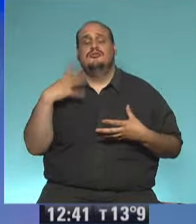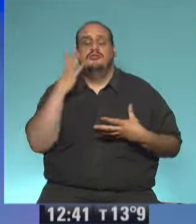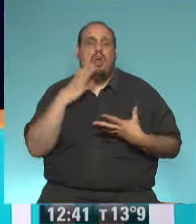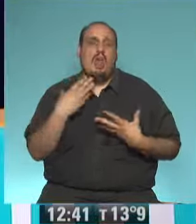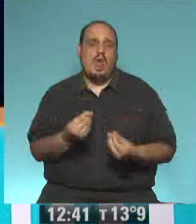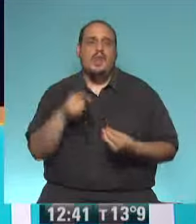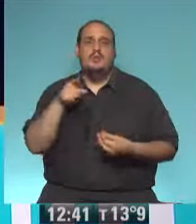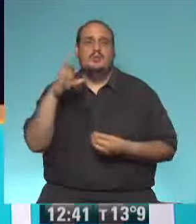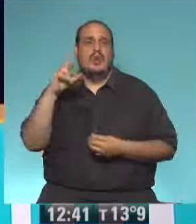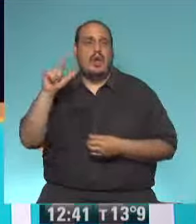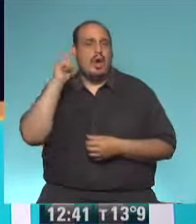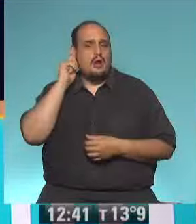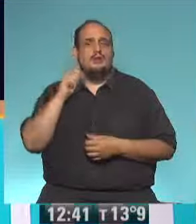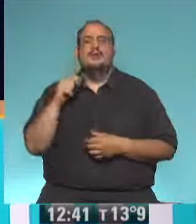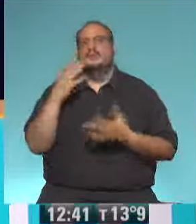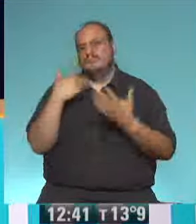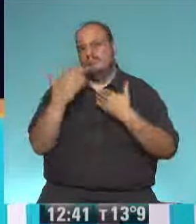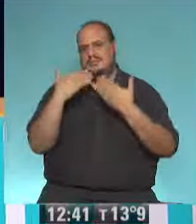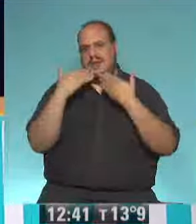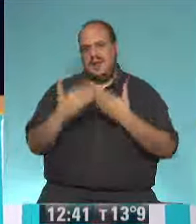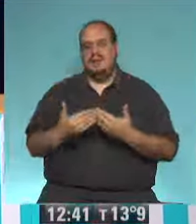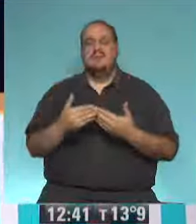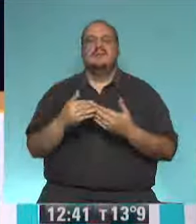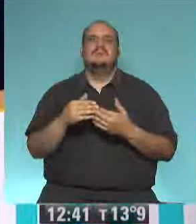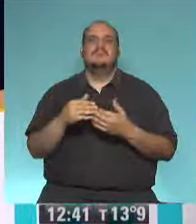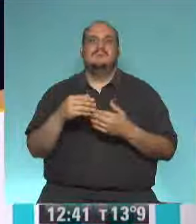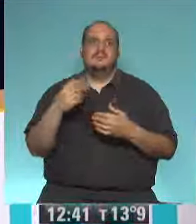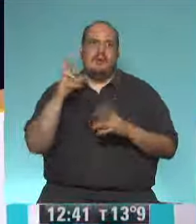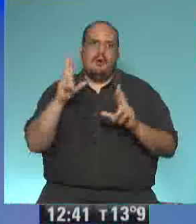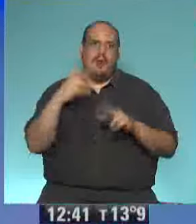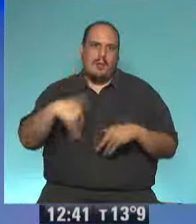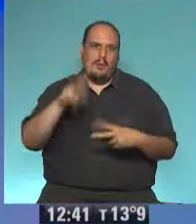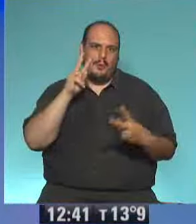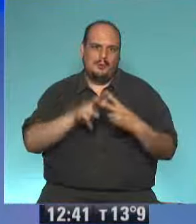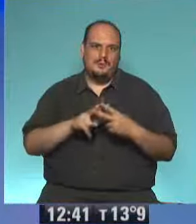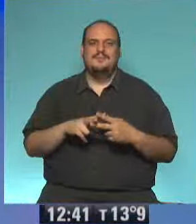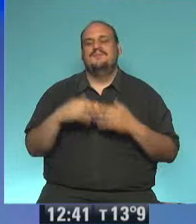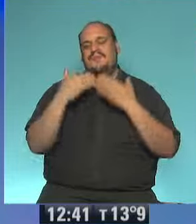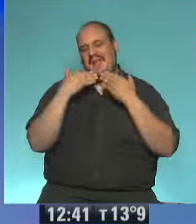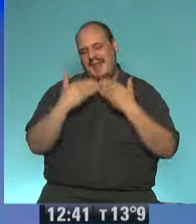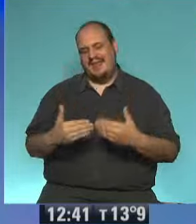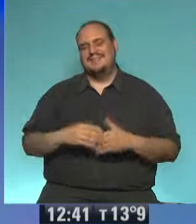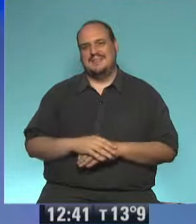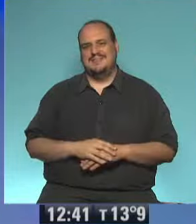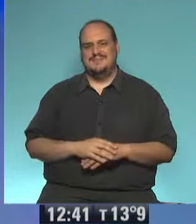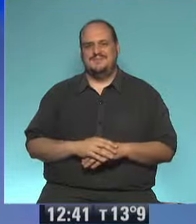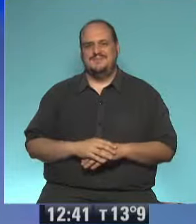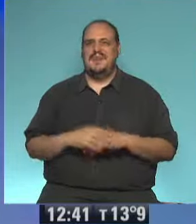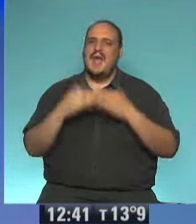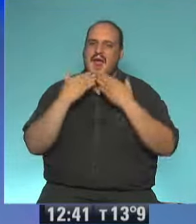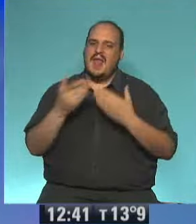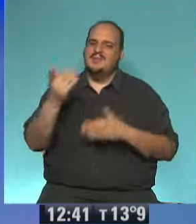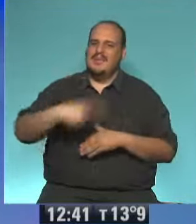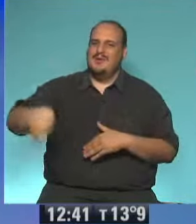te agradecemos un montón y bueno, esperemos cruzarte en otro momento. Muchísimas gracias. Gracias. Muchas gracias